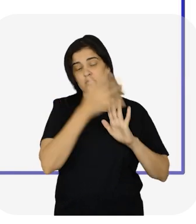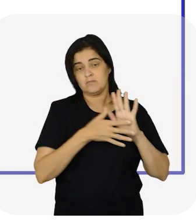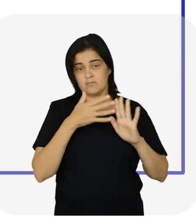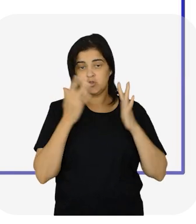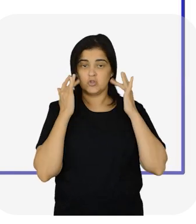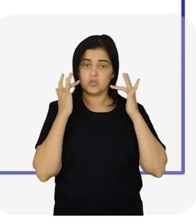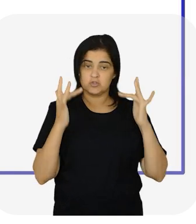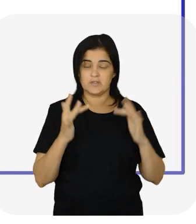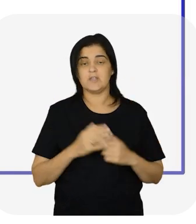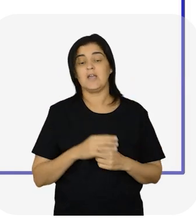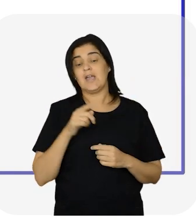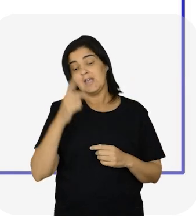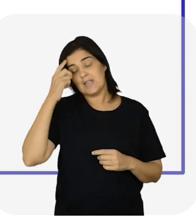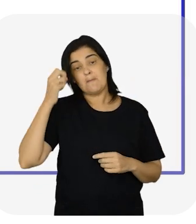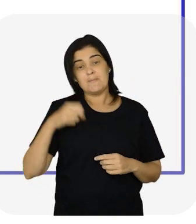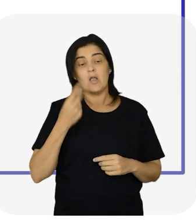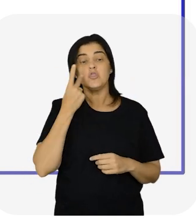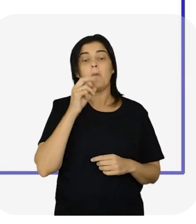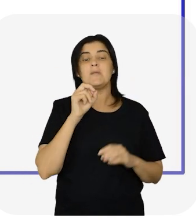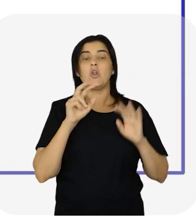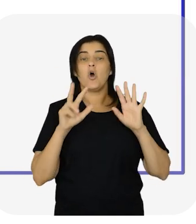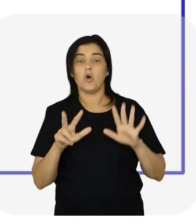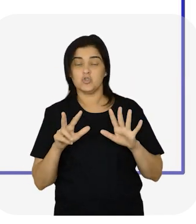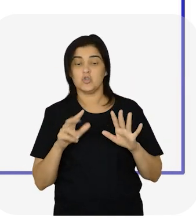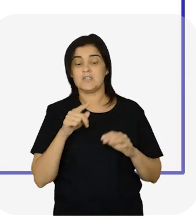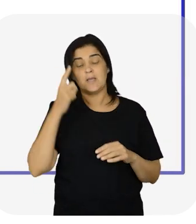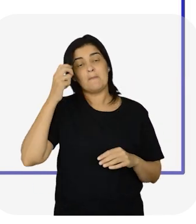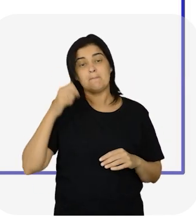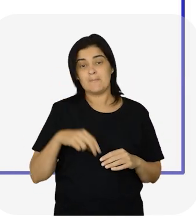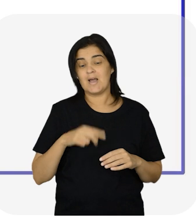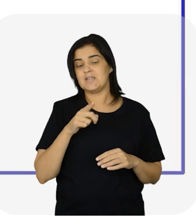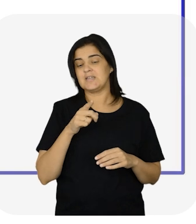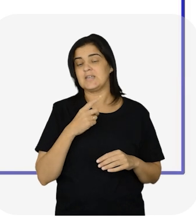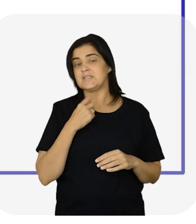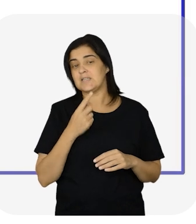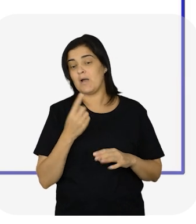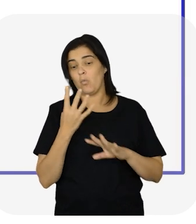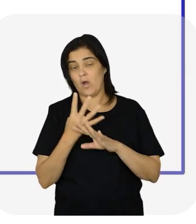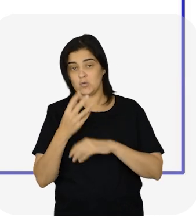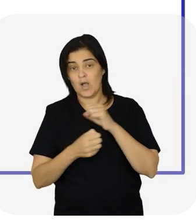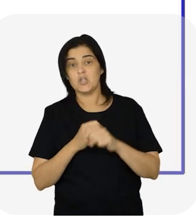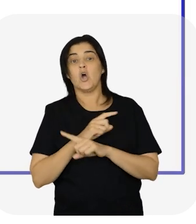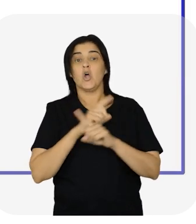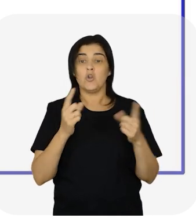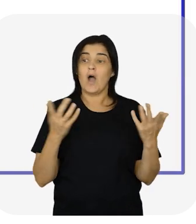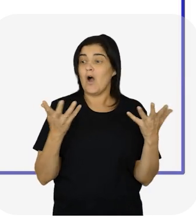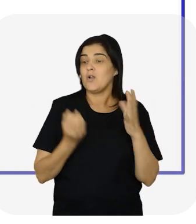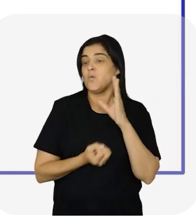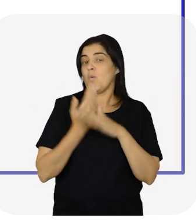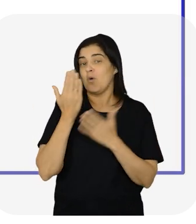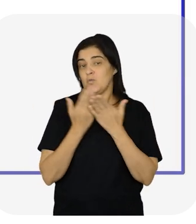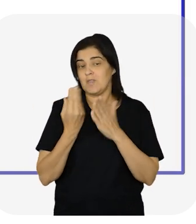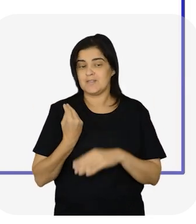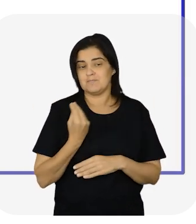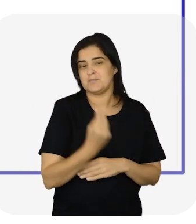Así que estamos en ese plan, 2008, no, o sea, es el plan vigente para cuarto año, no así para los estudiantes que ingresan a la carrera,